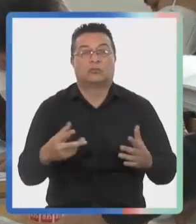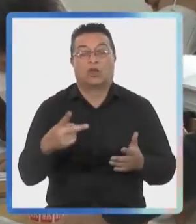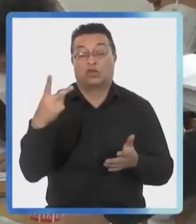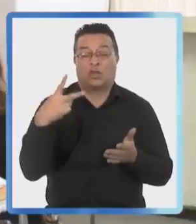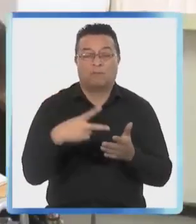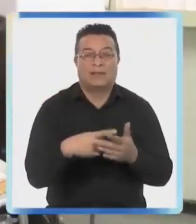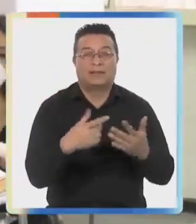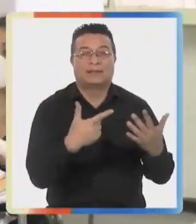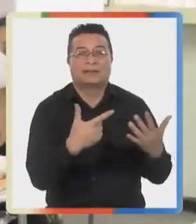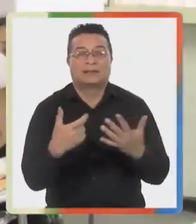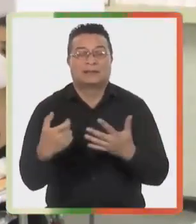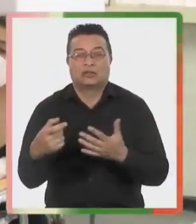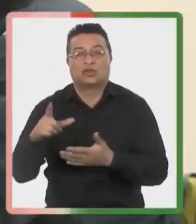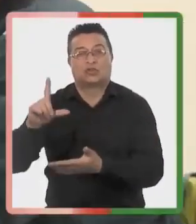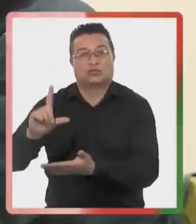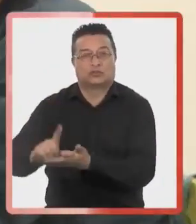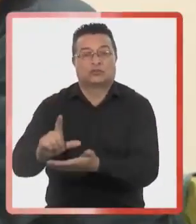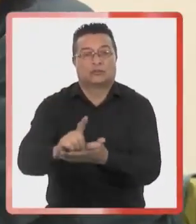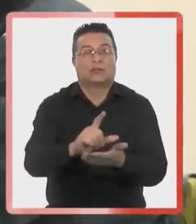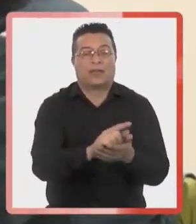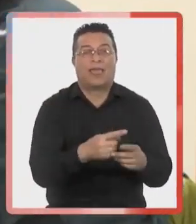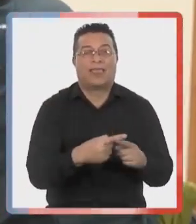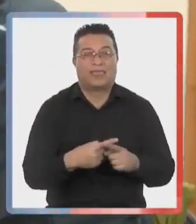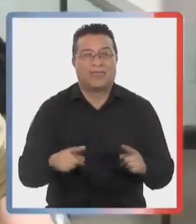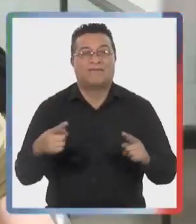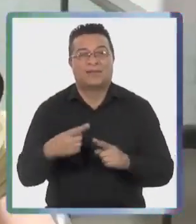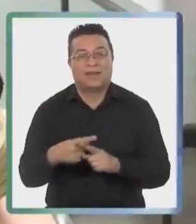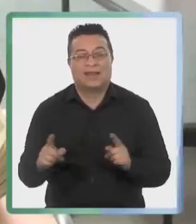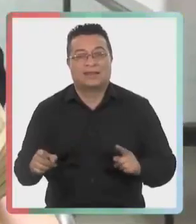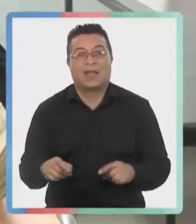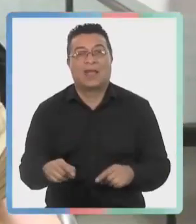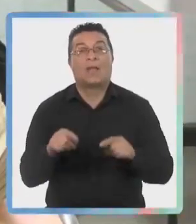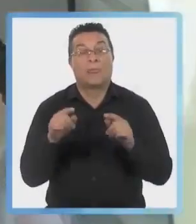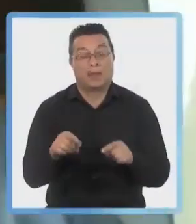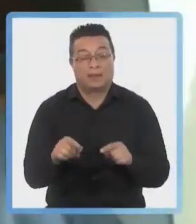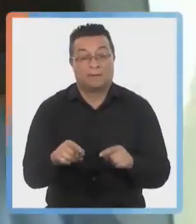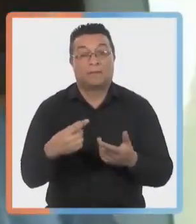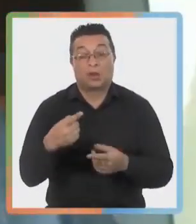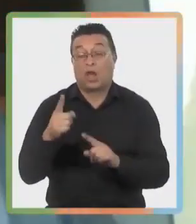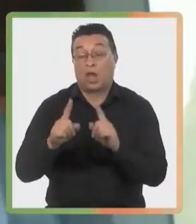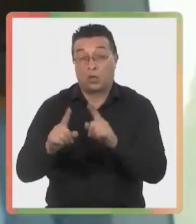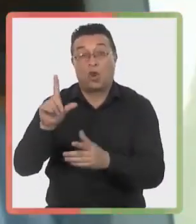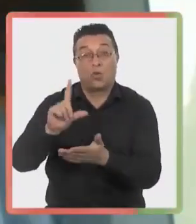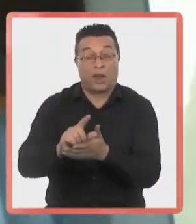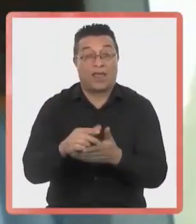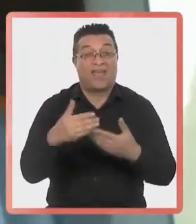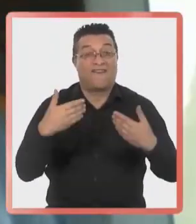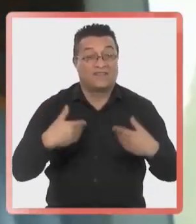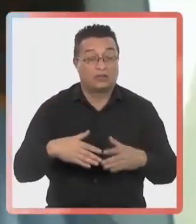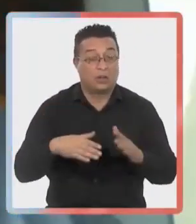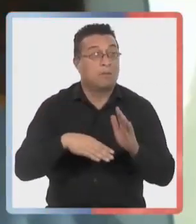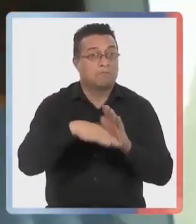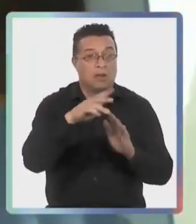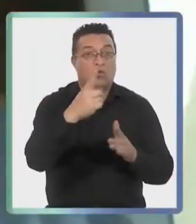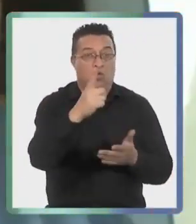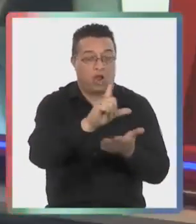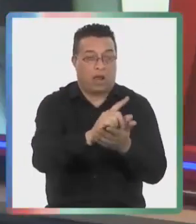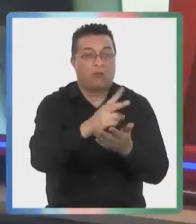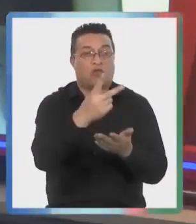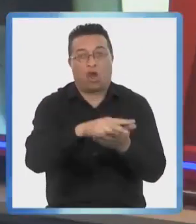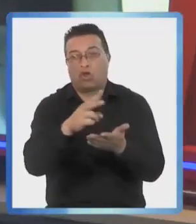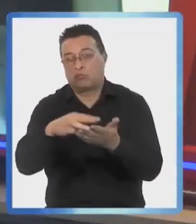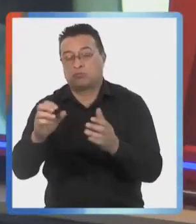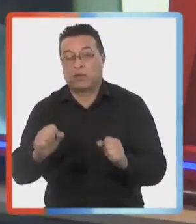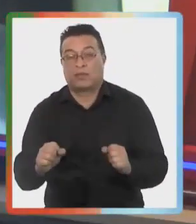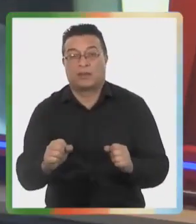unos 2.700 recintos diferentes, porque en algún recinto físico puede haber más de un local de votación. ¿Y